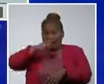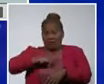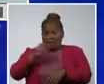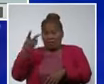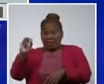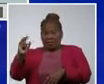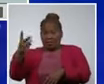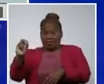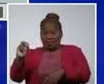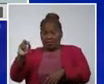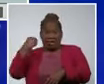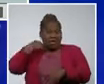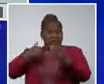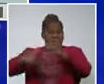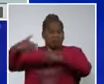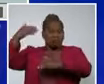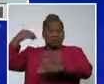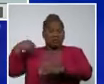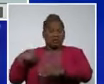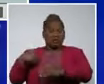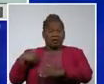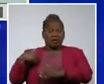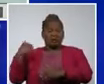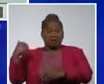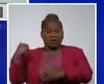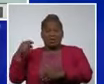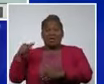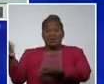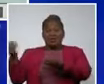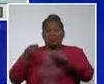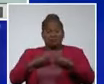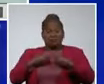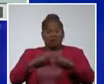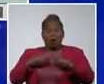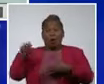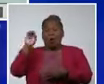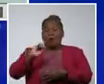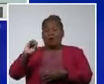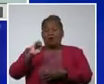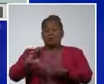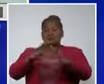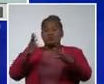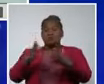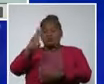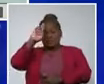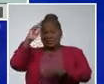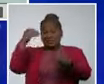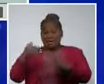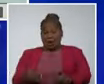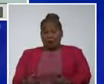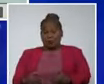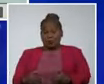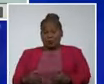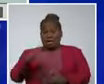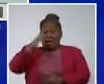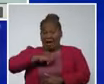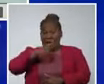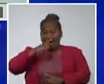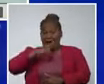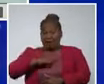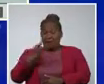esto es de la Organización Mundial de la Salud, desde abril del año de 2020